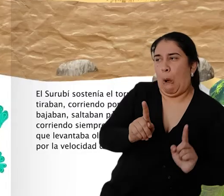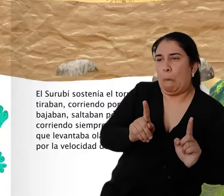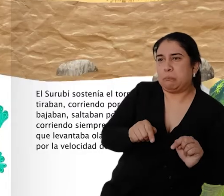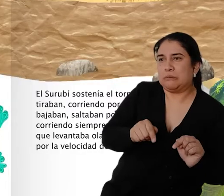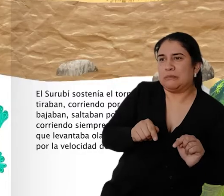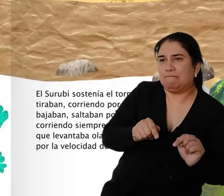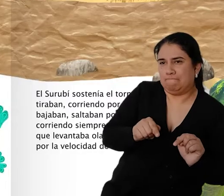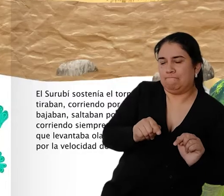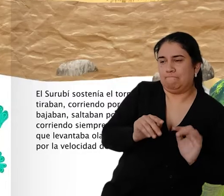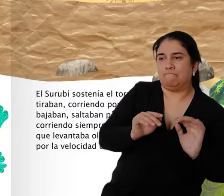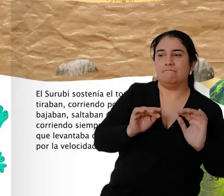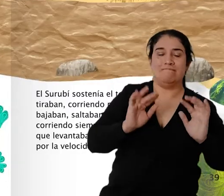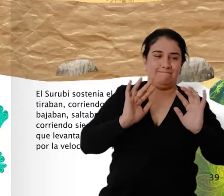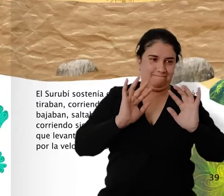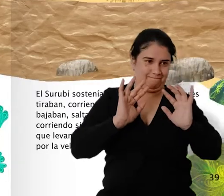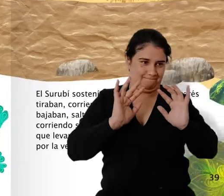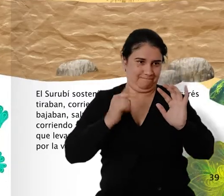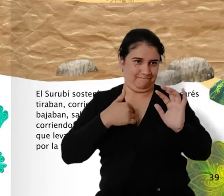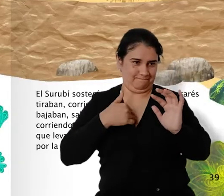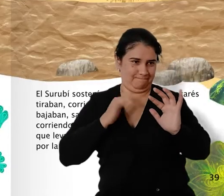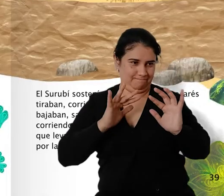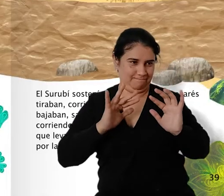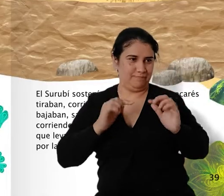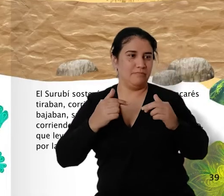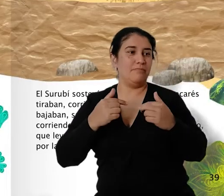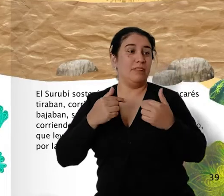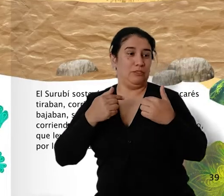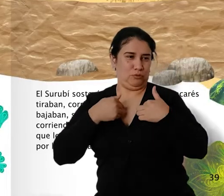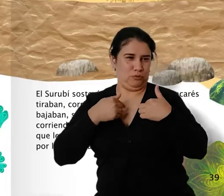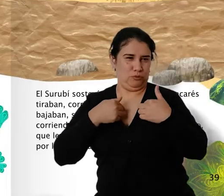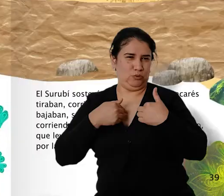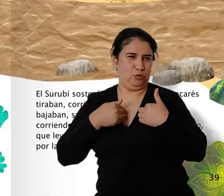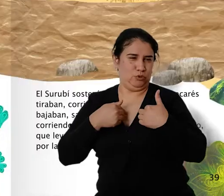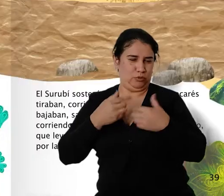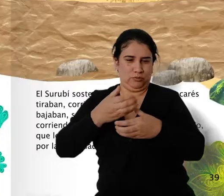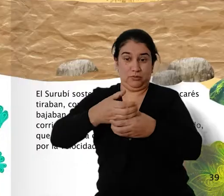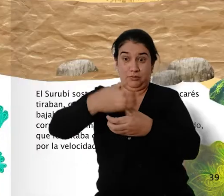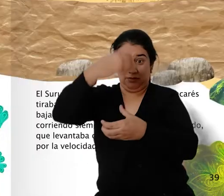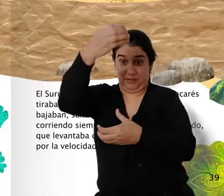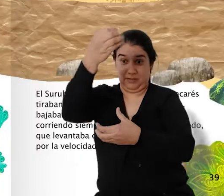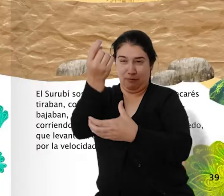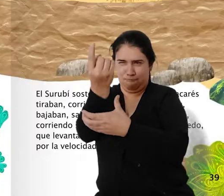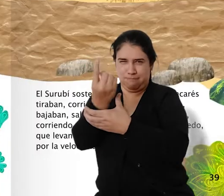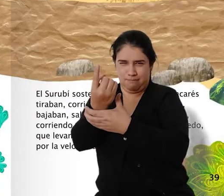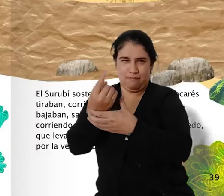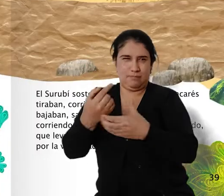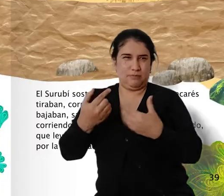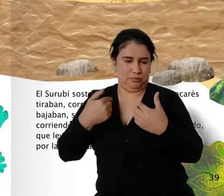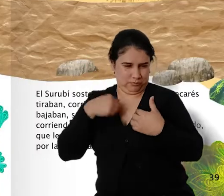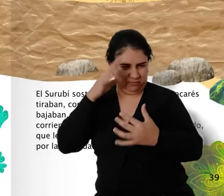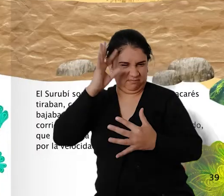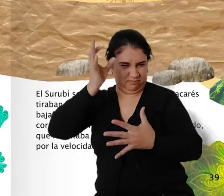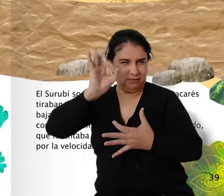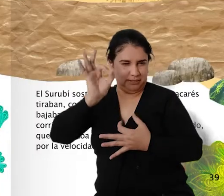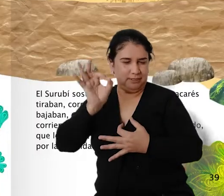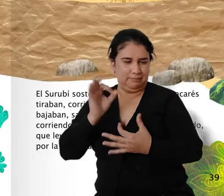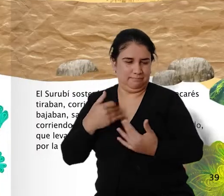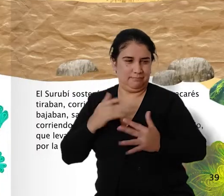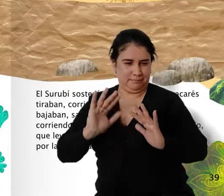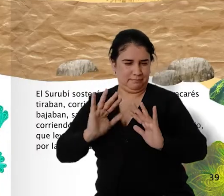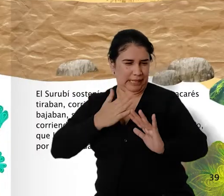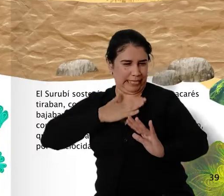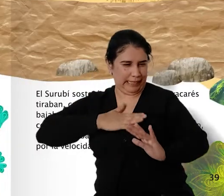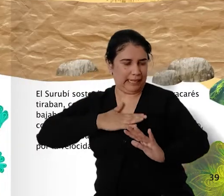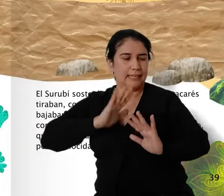Ninguno sabía, y todos callaron. Está bien, Dijo el surubí con orgullo. yo lo haré